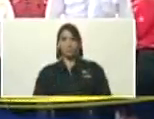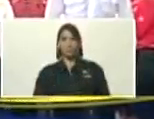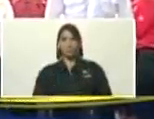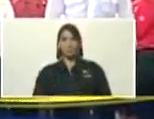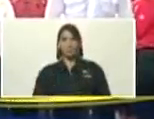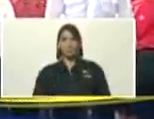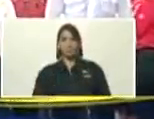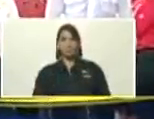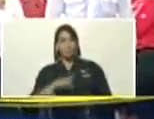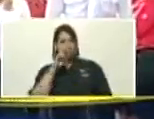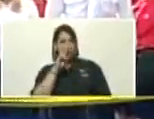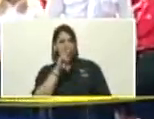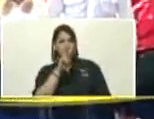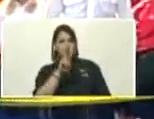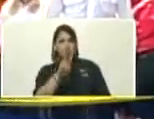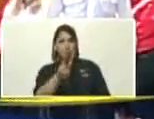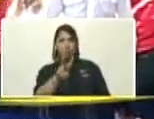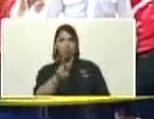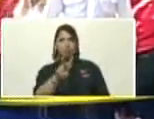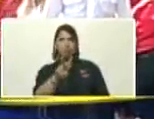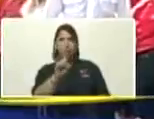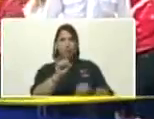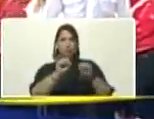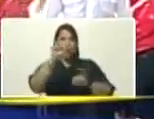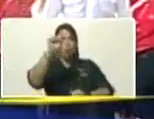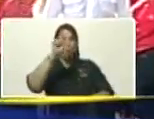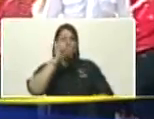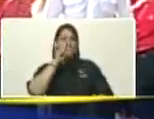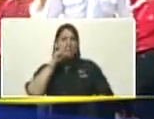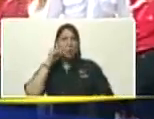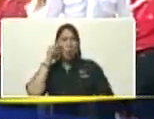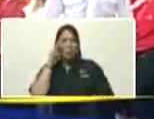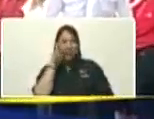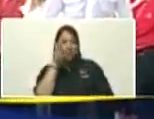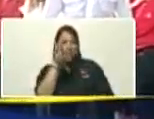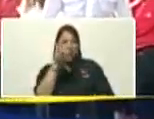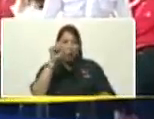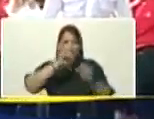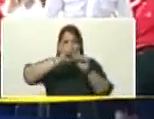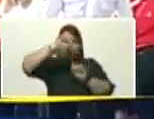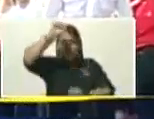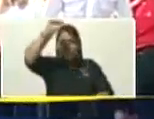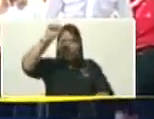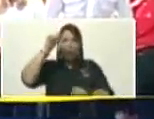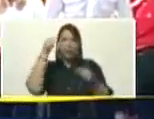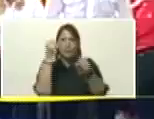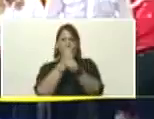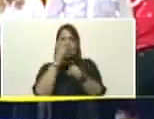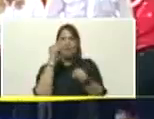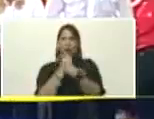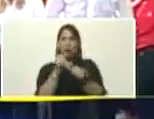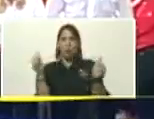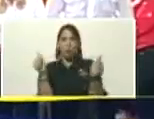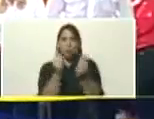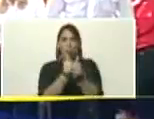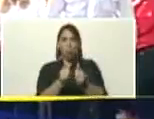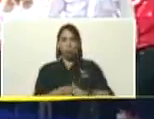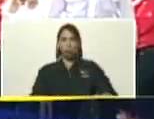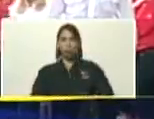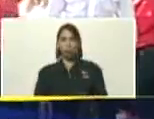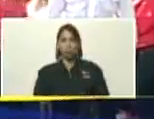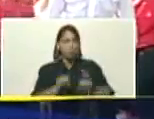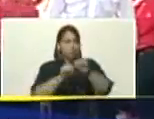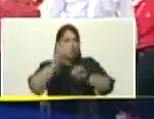Mira, por allá anda Super Bigote, mira. Mire ese afiche. Los trabajadores con